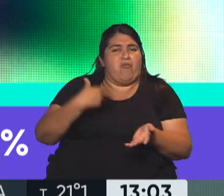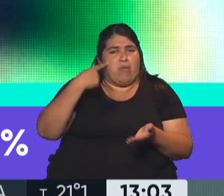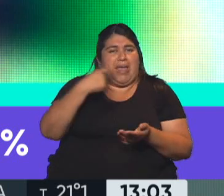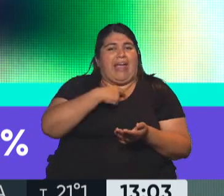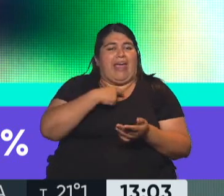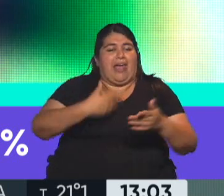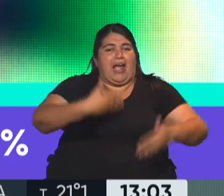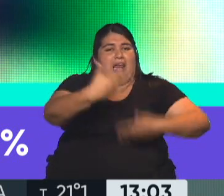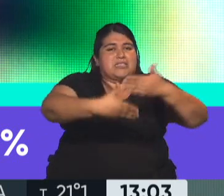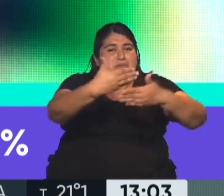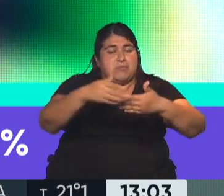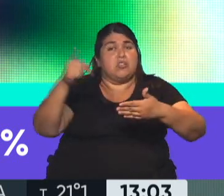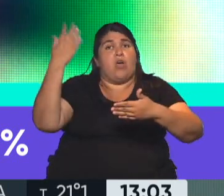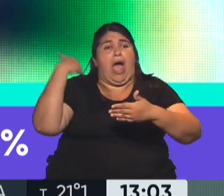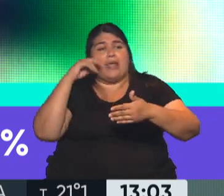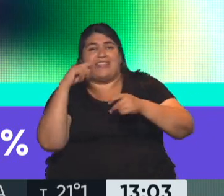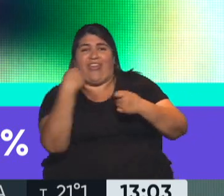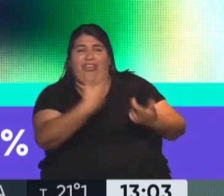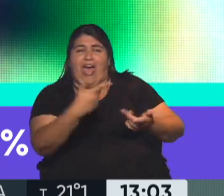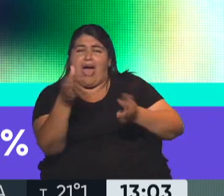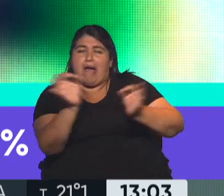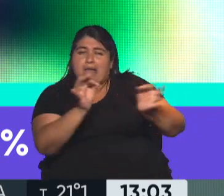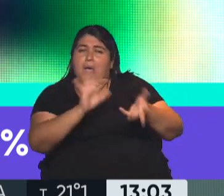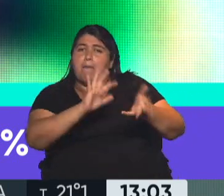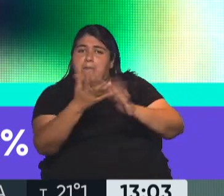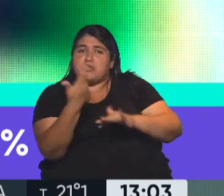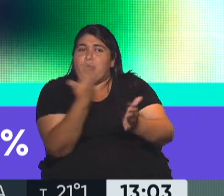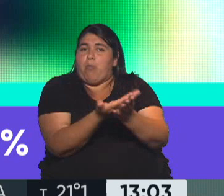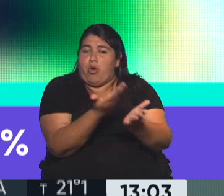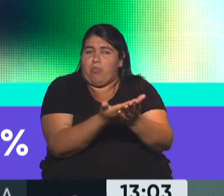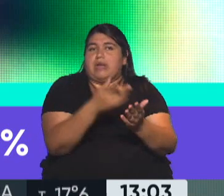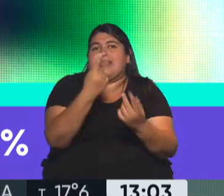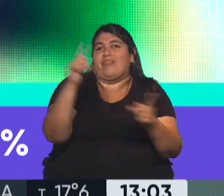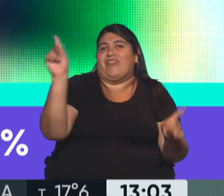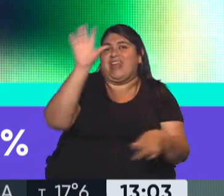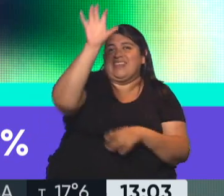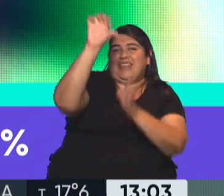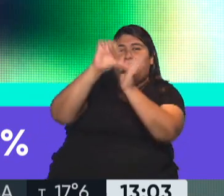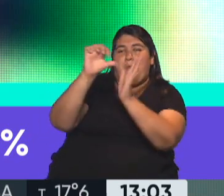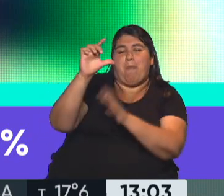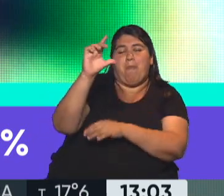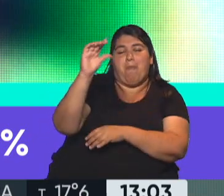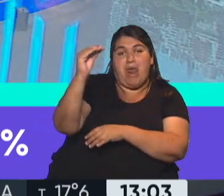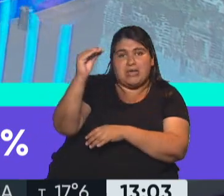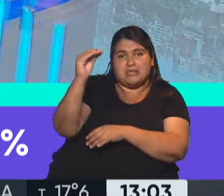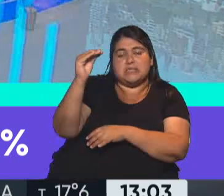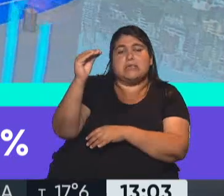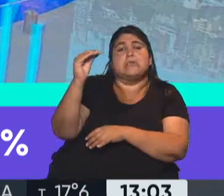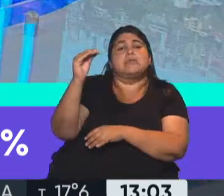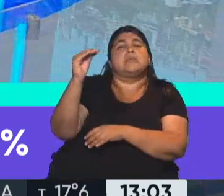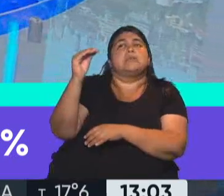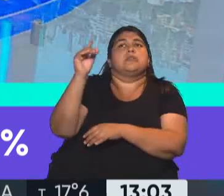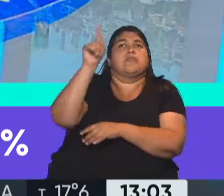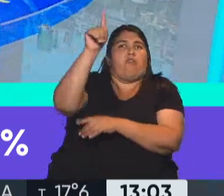que auguró un crecimiento de la Argentina, contrariamente a lo que pueda pasar en la región con Brasil, que digamos el pronóstico no fue tan bueno para el país